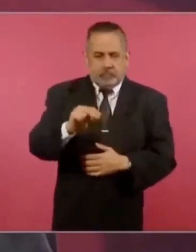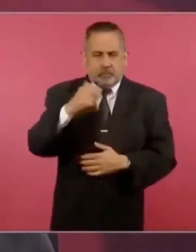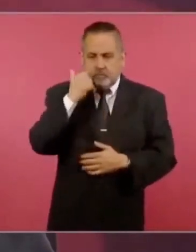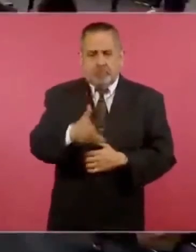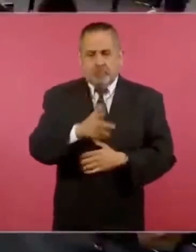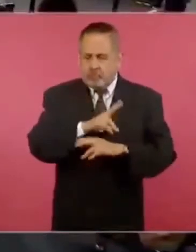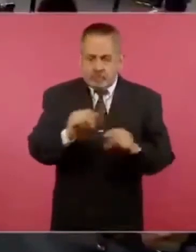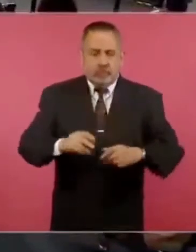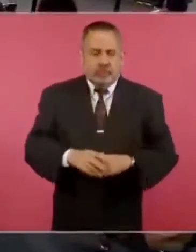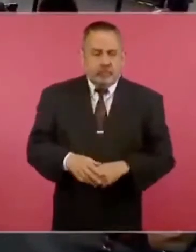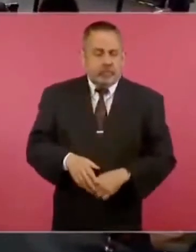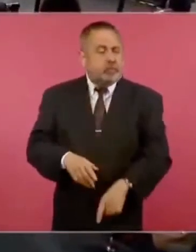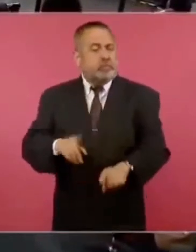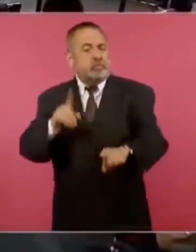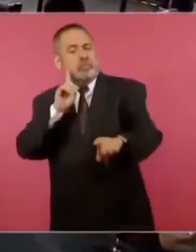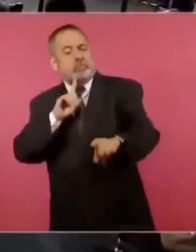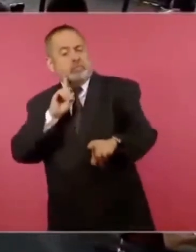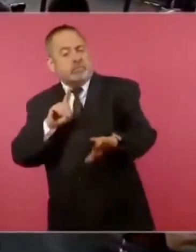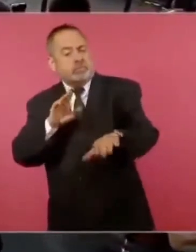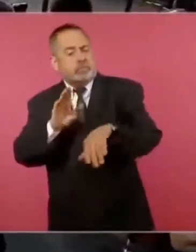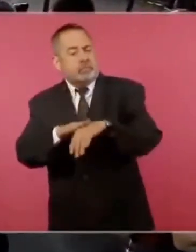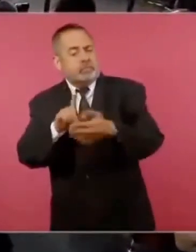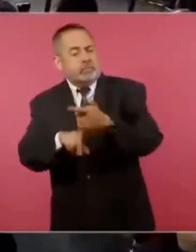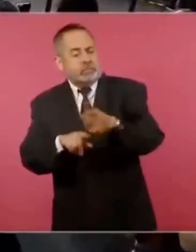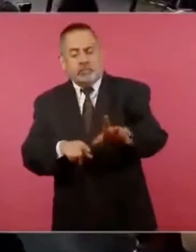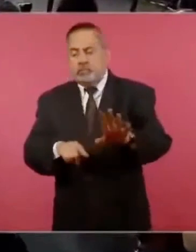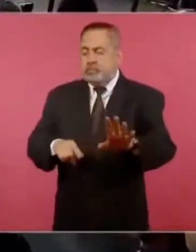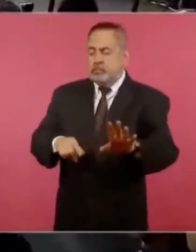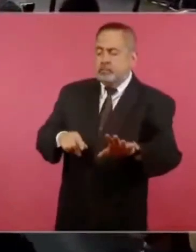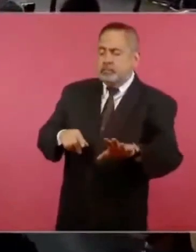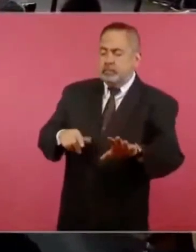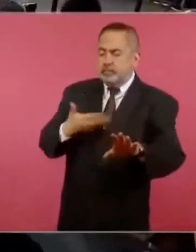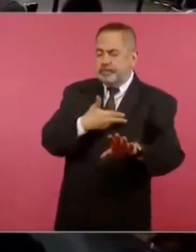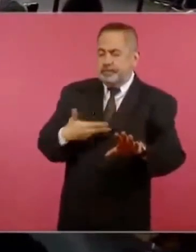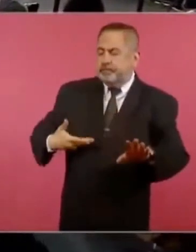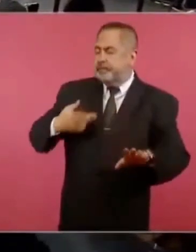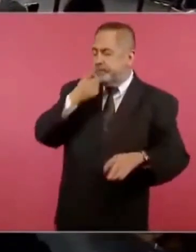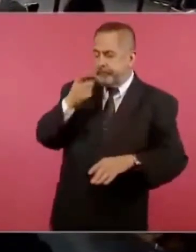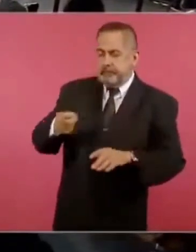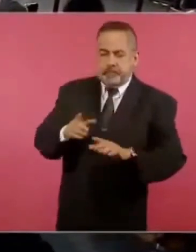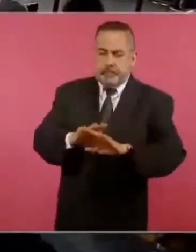También, presidente, ayer se dijo que intervenían las comunicaciones de…